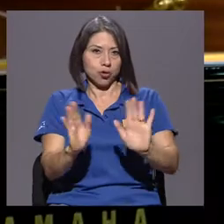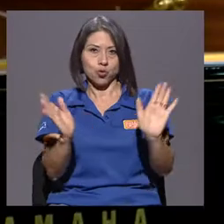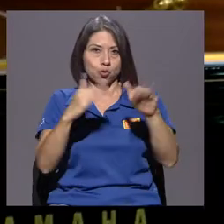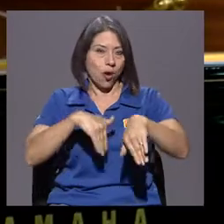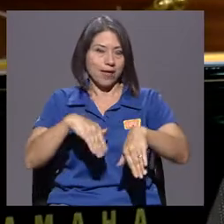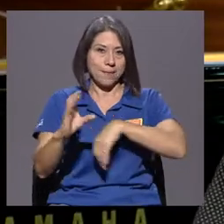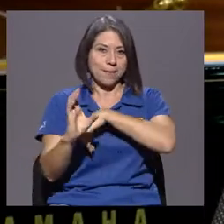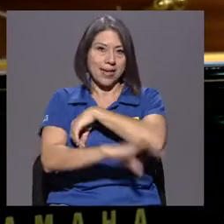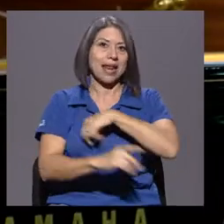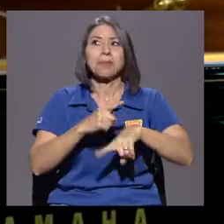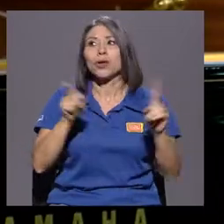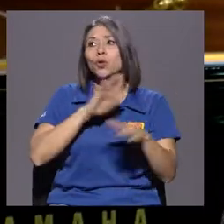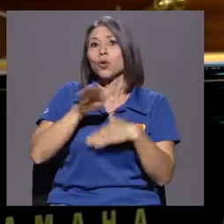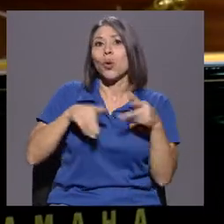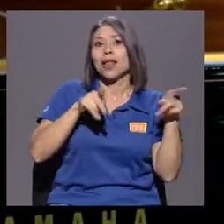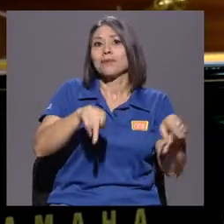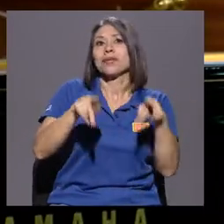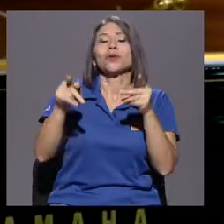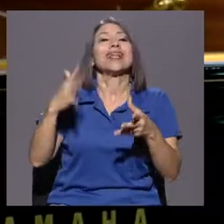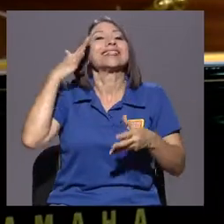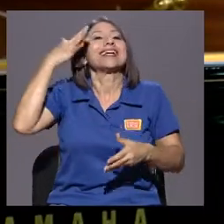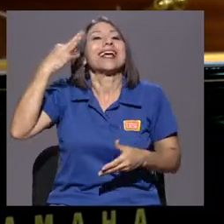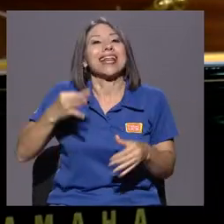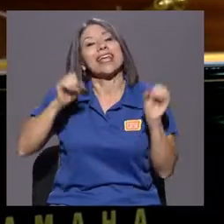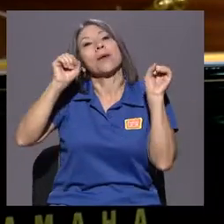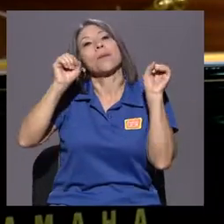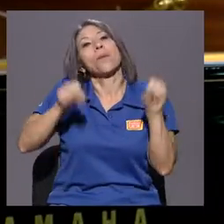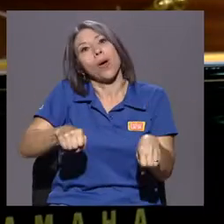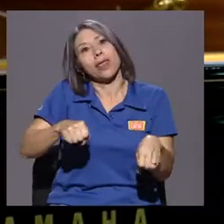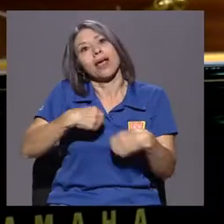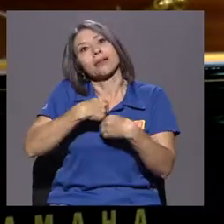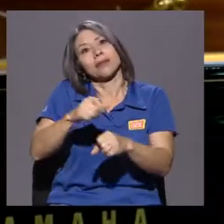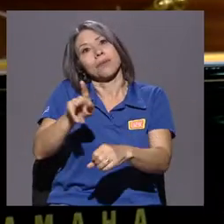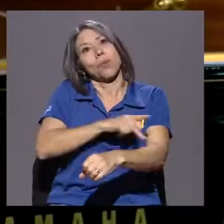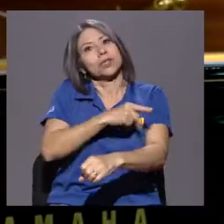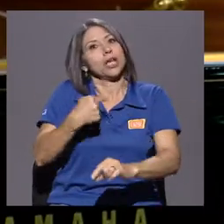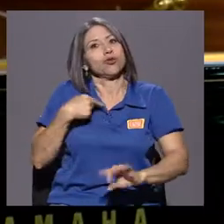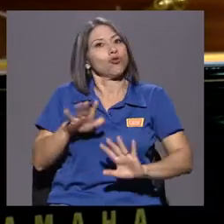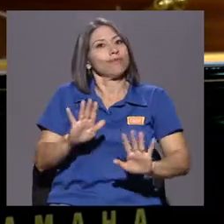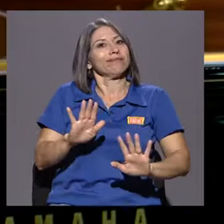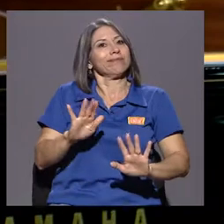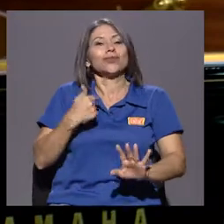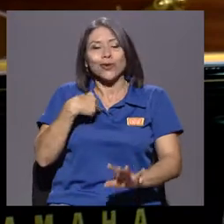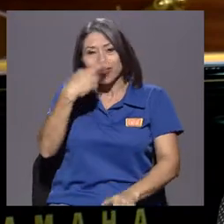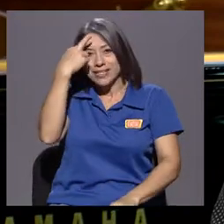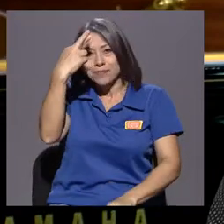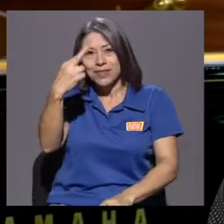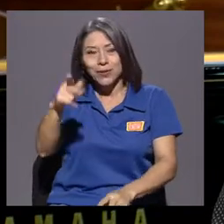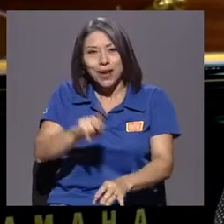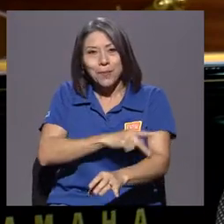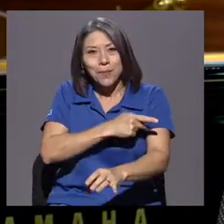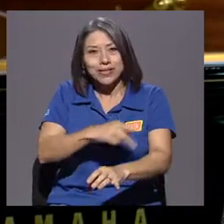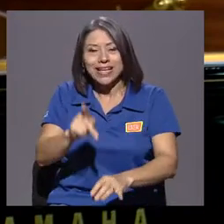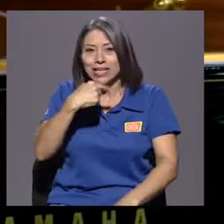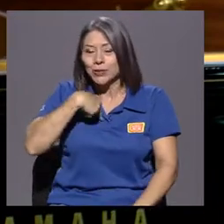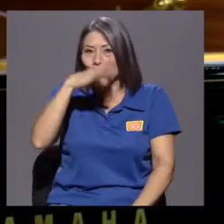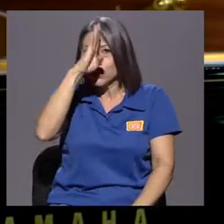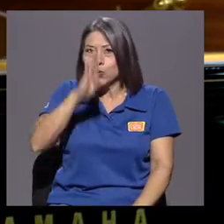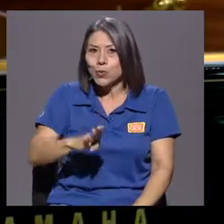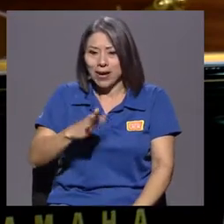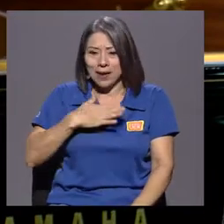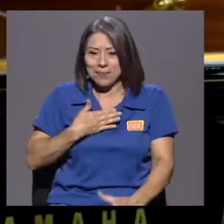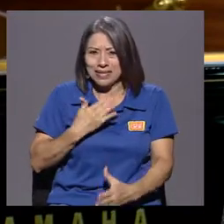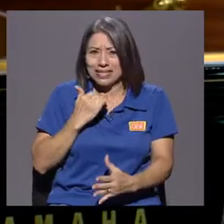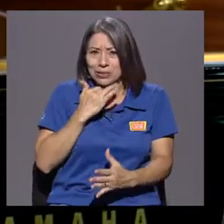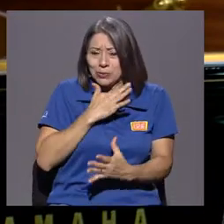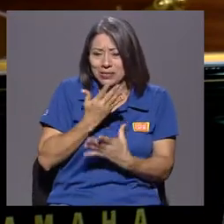capacidad de cometer poesía yo no le tengo mucho respeto a la poesía nunca he querido poner mis sucias manos sobre ella pero ay